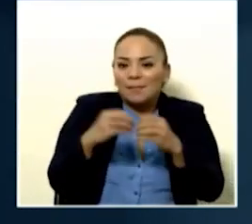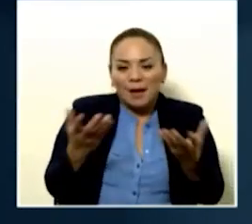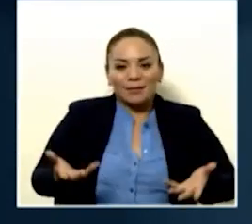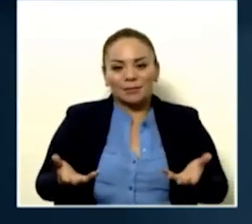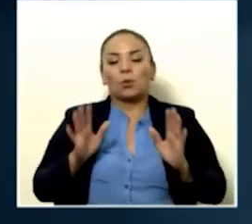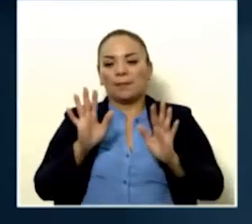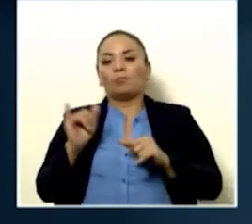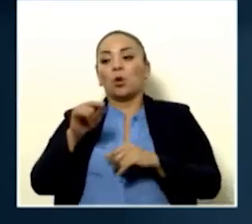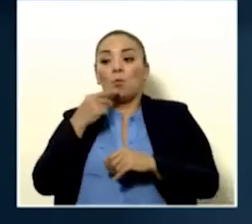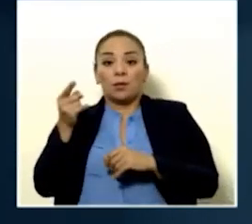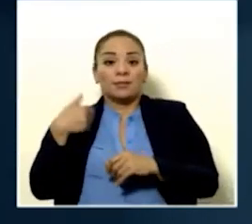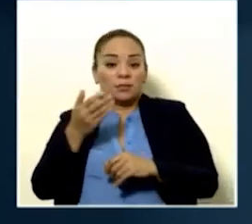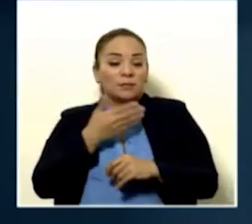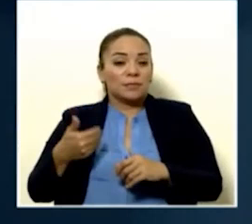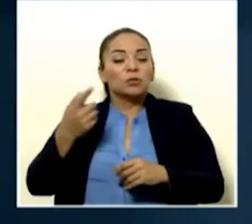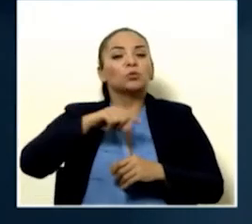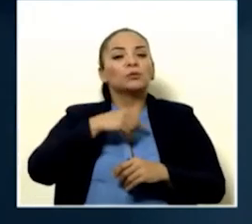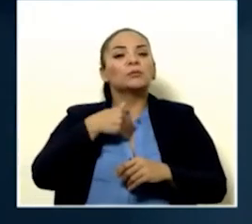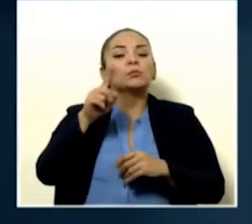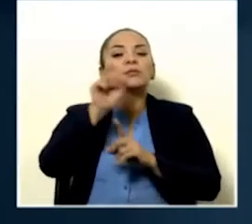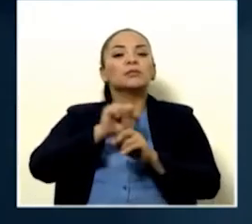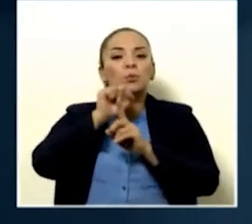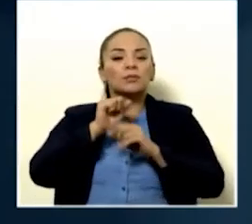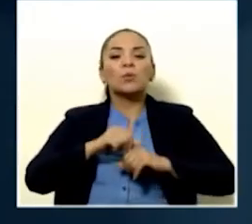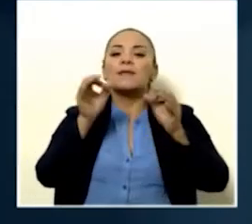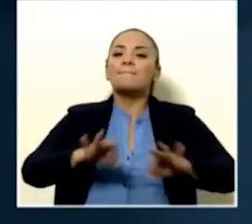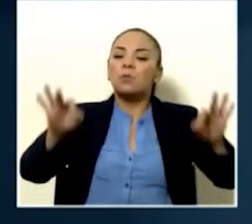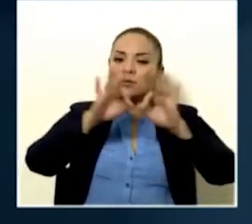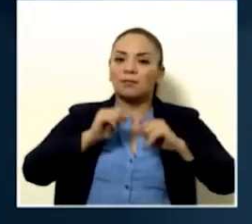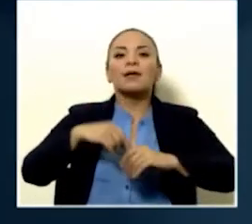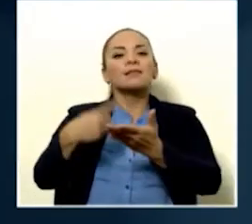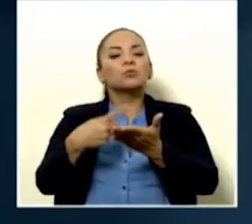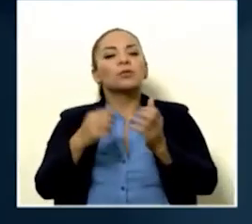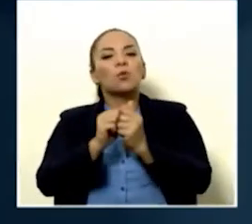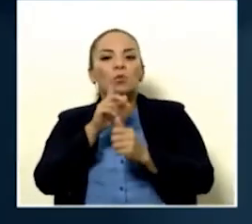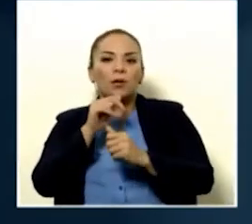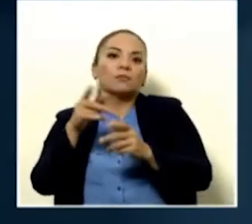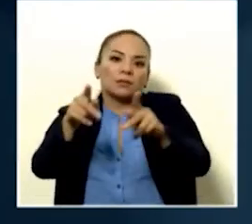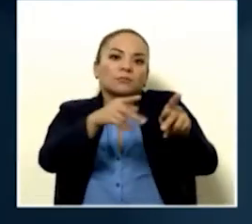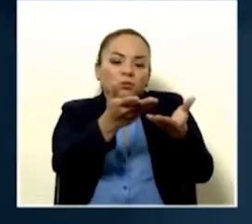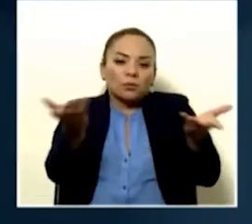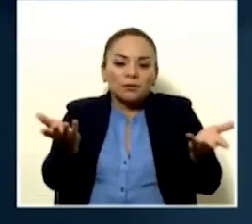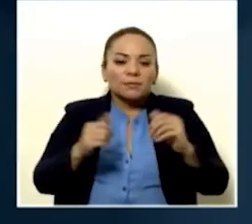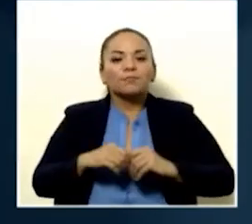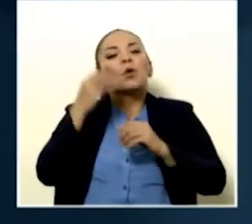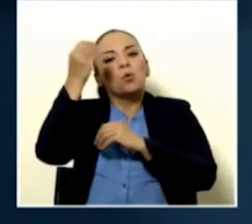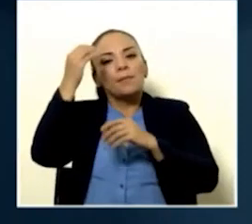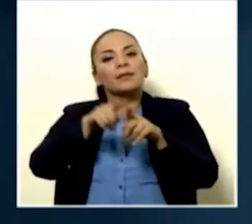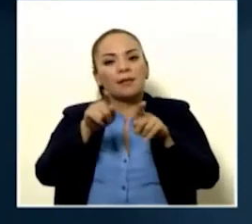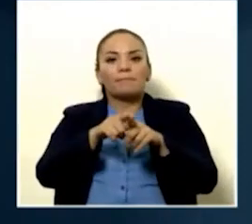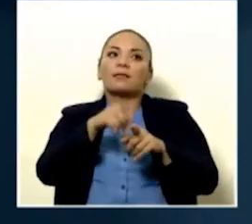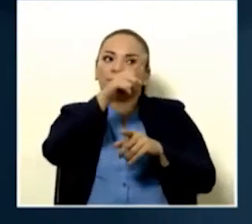lo dice el señor presidente, tenemos una situación importante que discutir con la población, también obviamente en